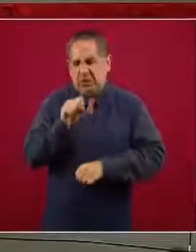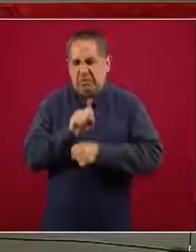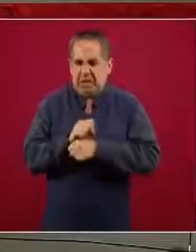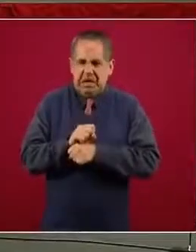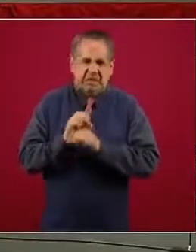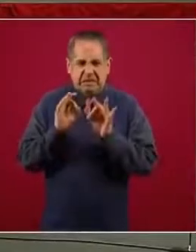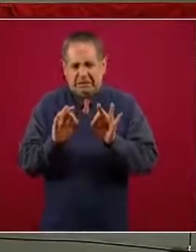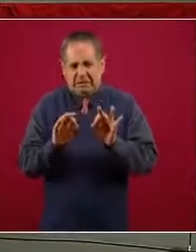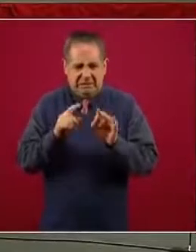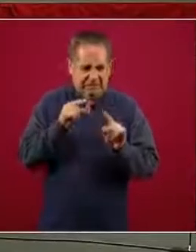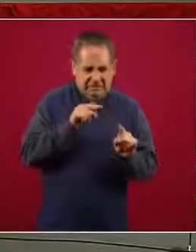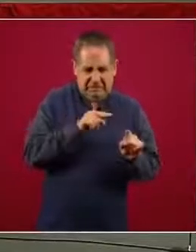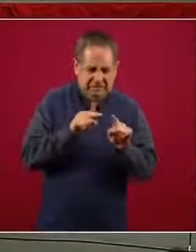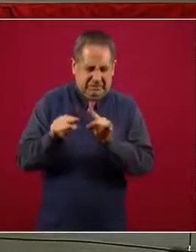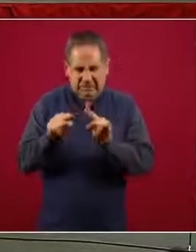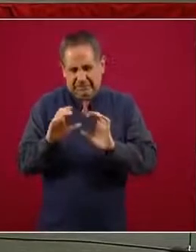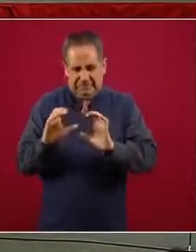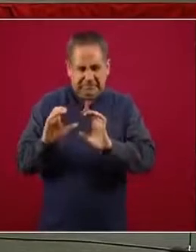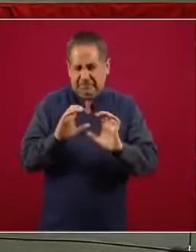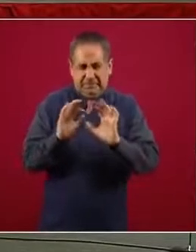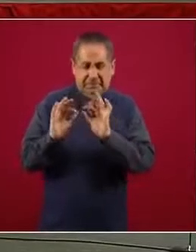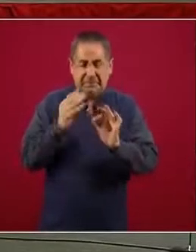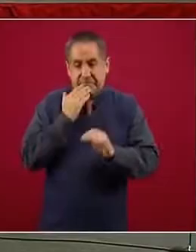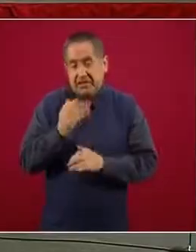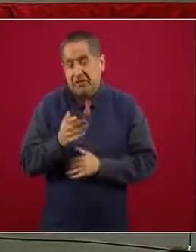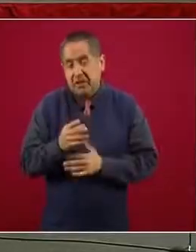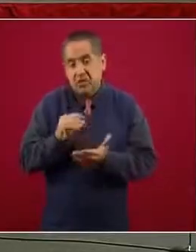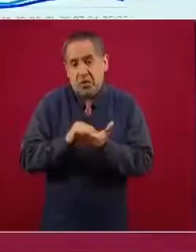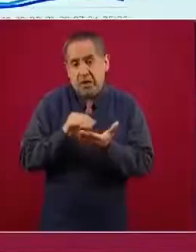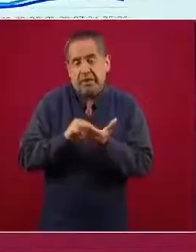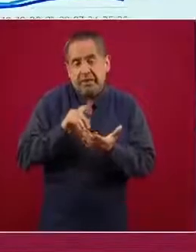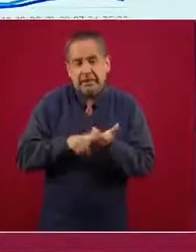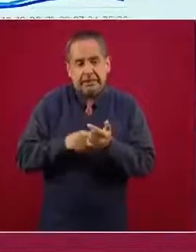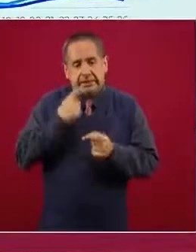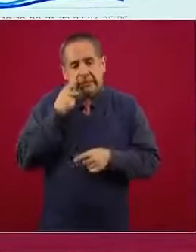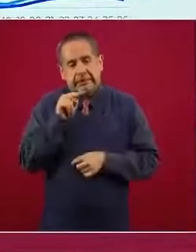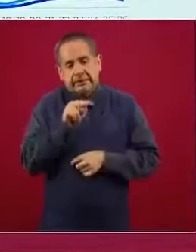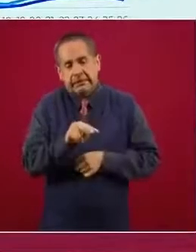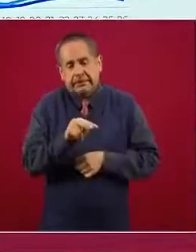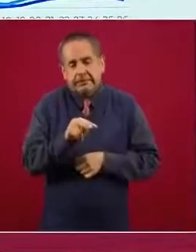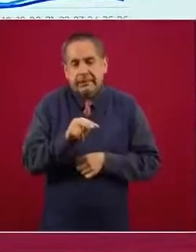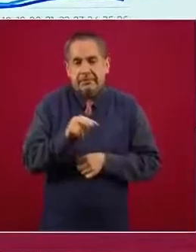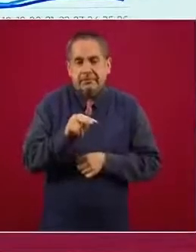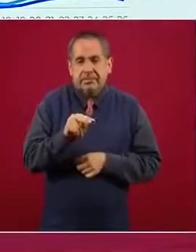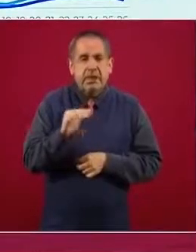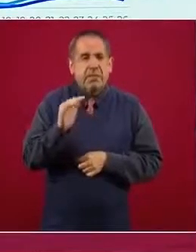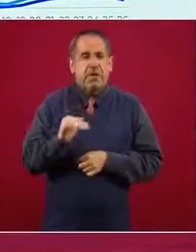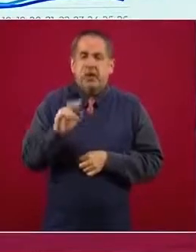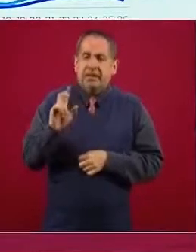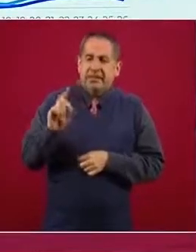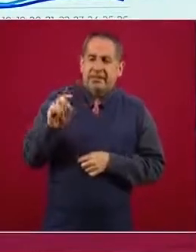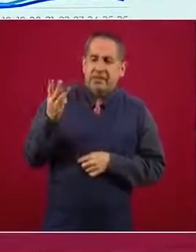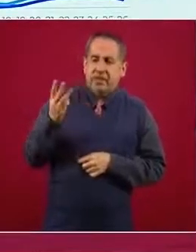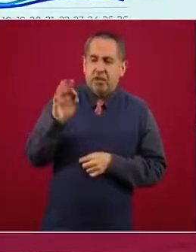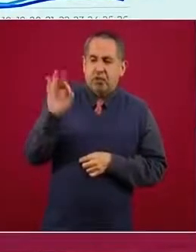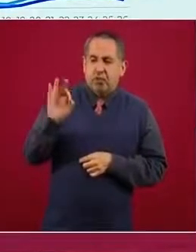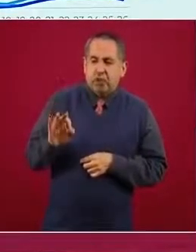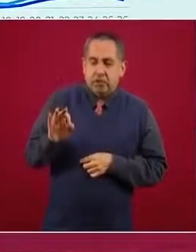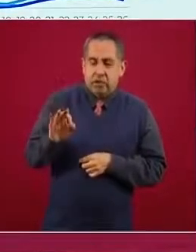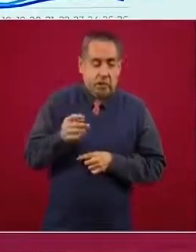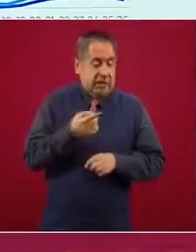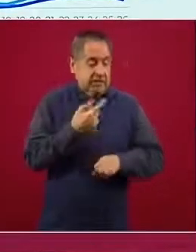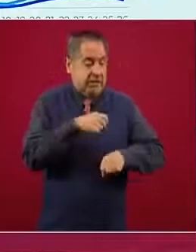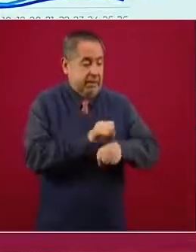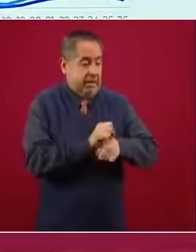semanas y plana en la previa tercera, que en general nos hablan de un cambio de menos 33% entre la